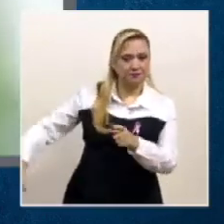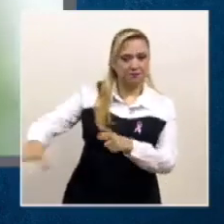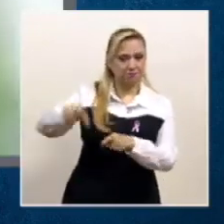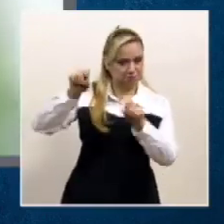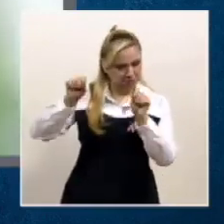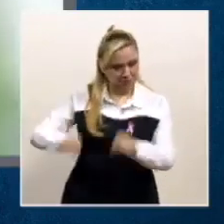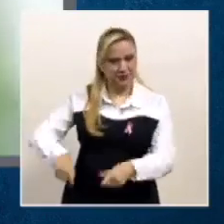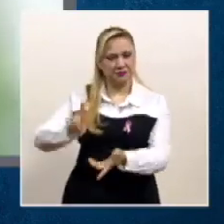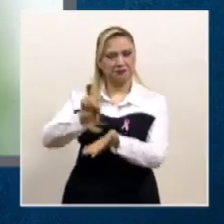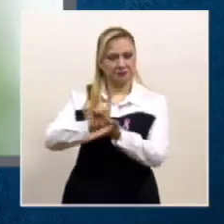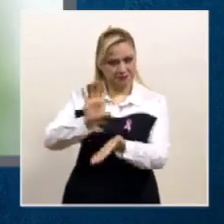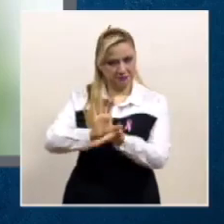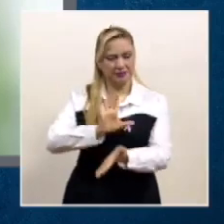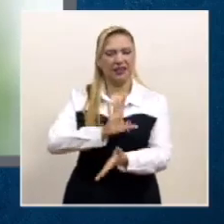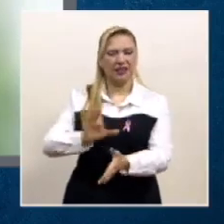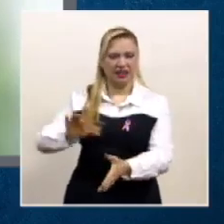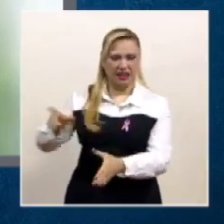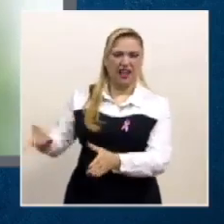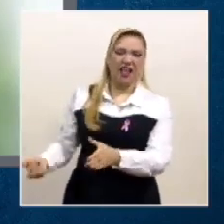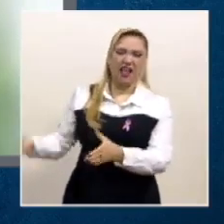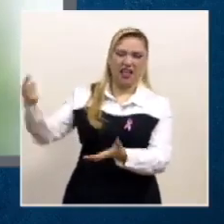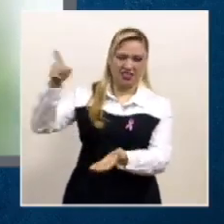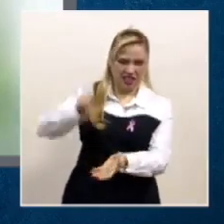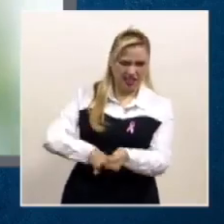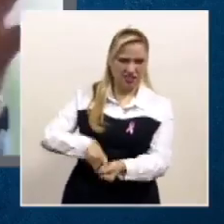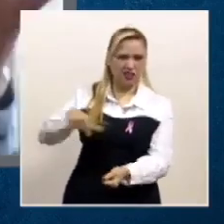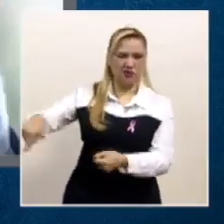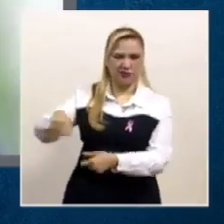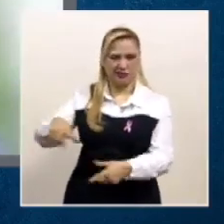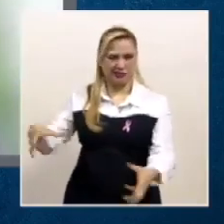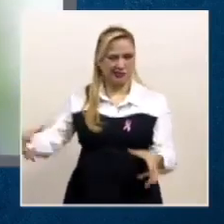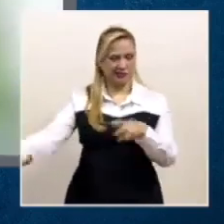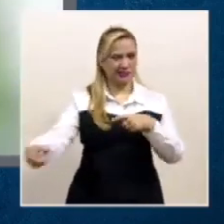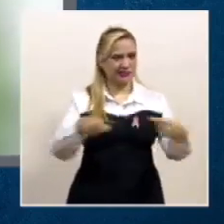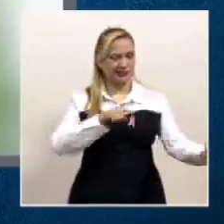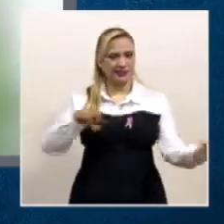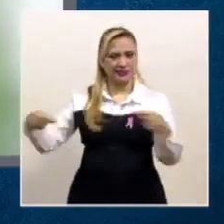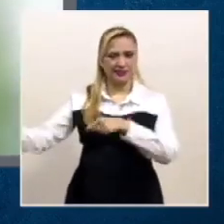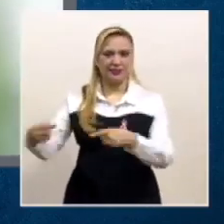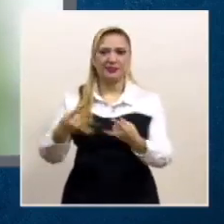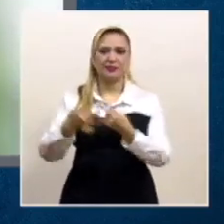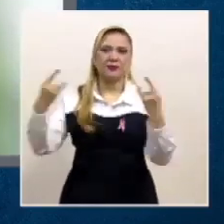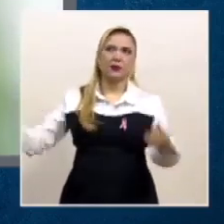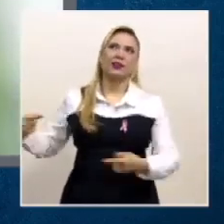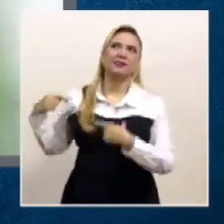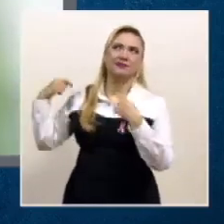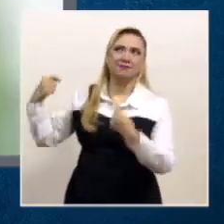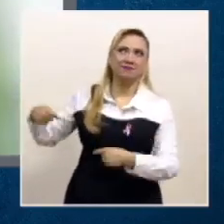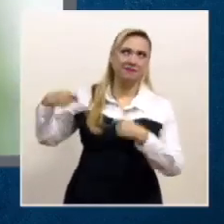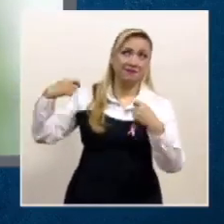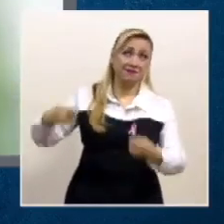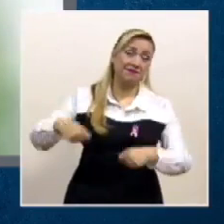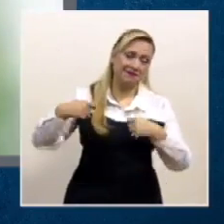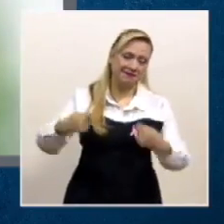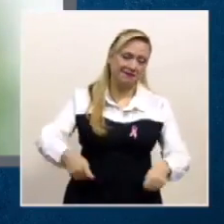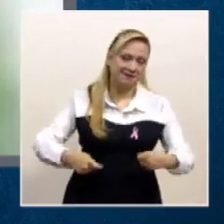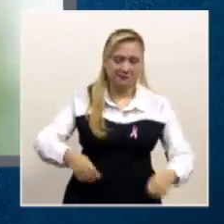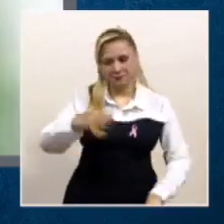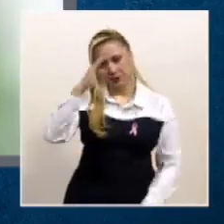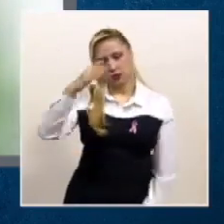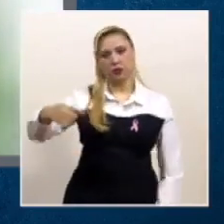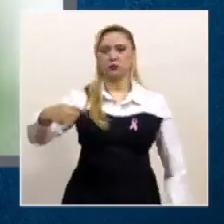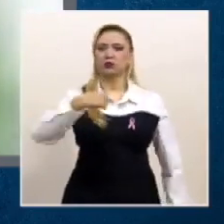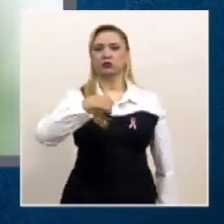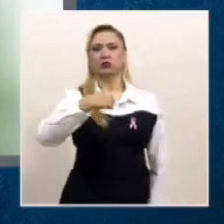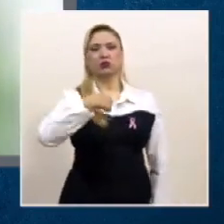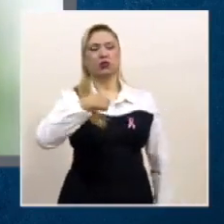las personas con discapacidad, que a veces por esta losa histórica que hemos tenido, en donde pues todo el mundo me decía que yo